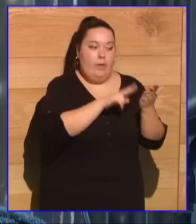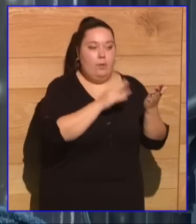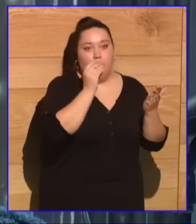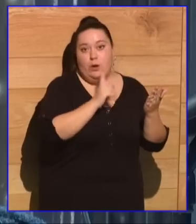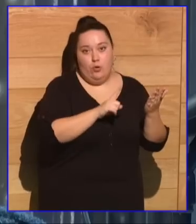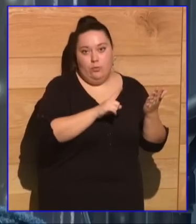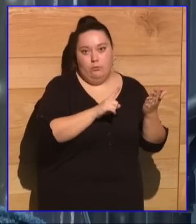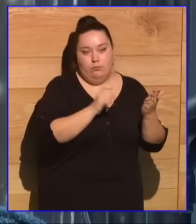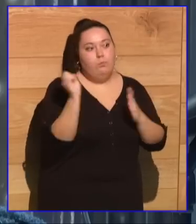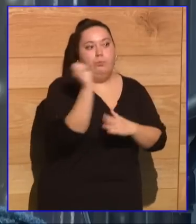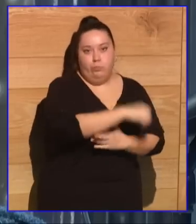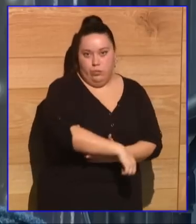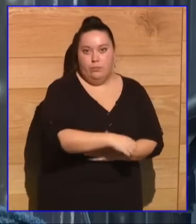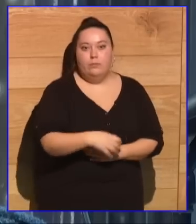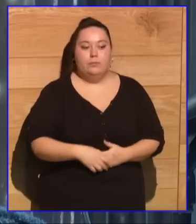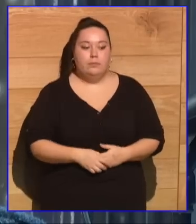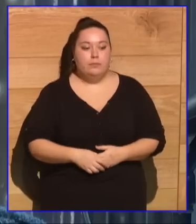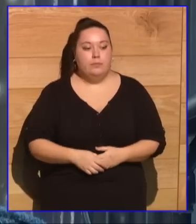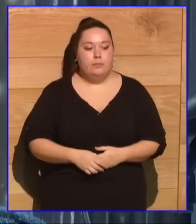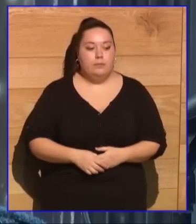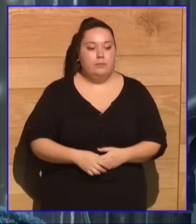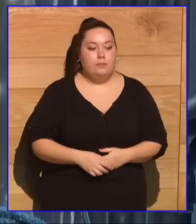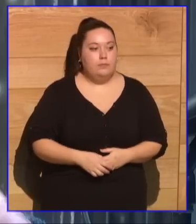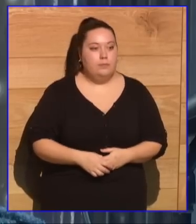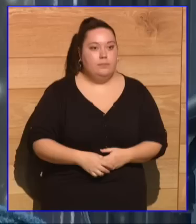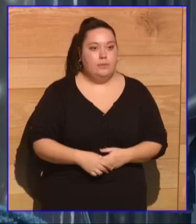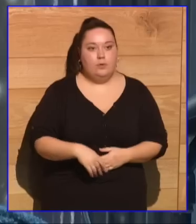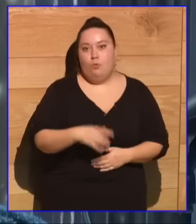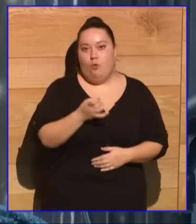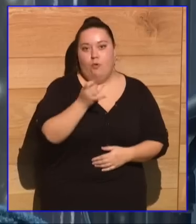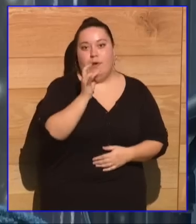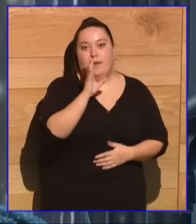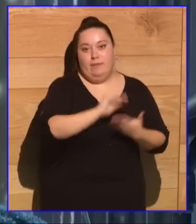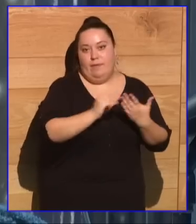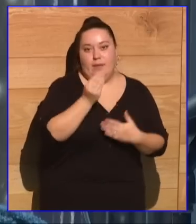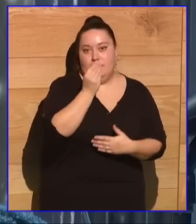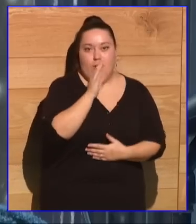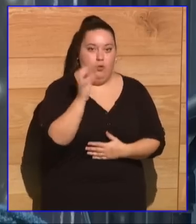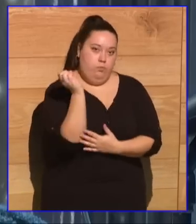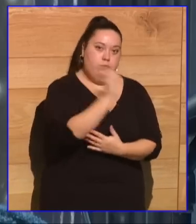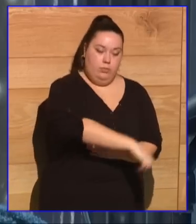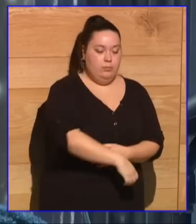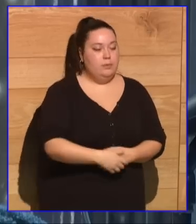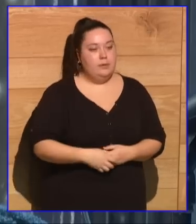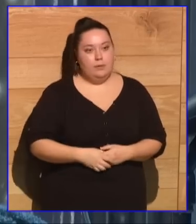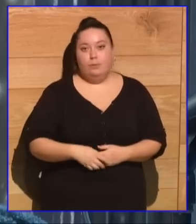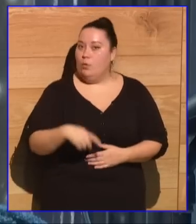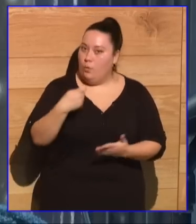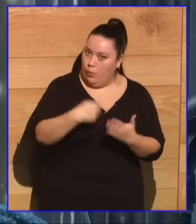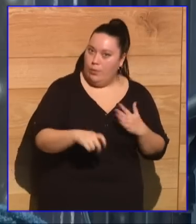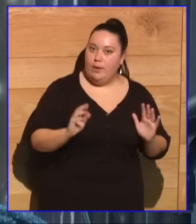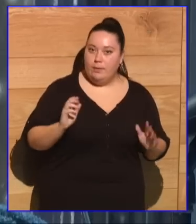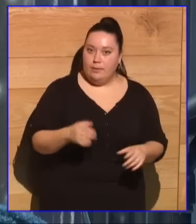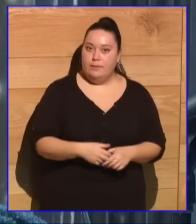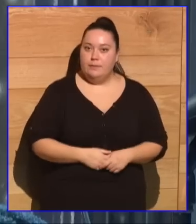buena. Mejora la novela, pero como, vamos, o sea, es como 15 veces mejor. Pero muy dura, ¿eh? O